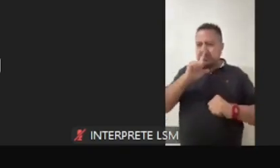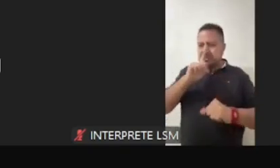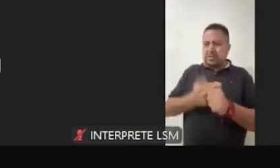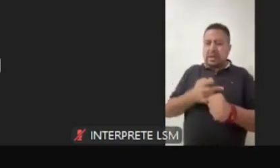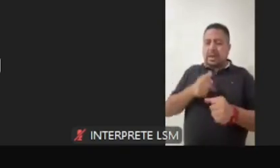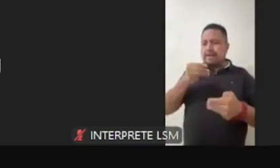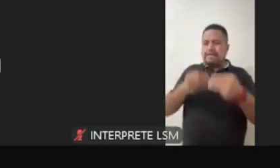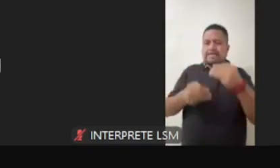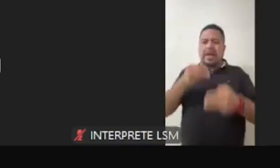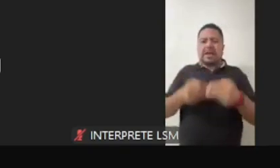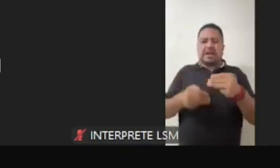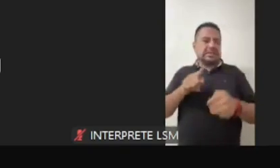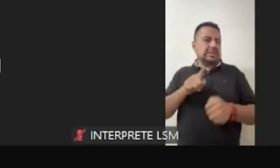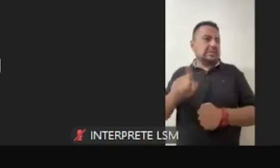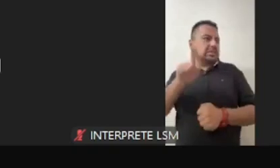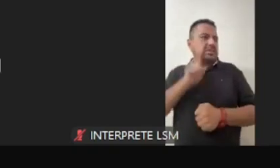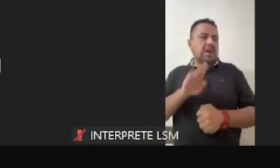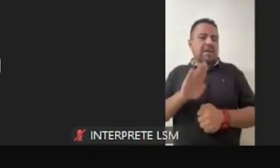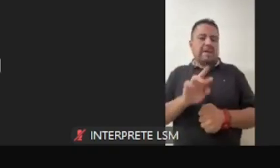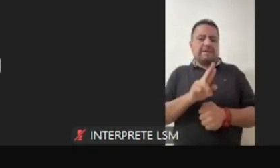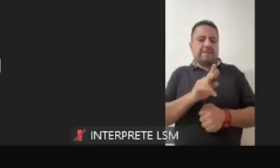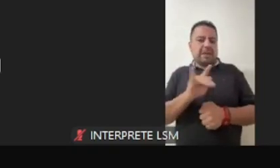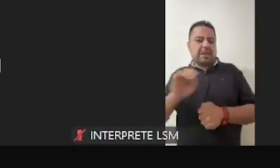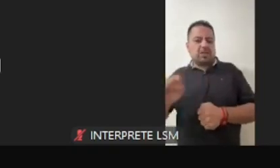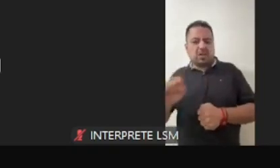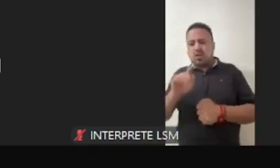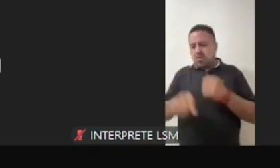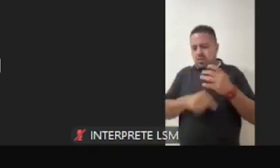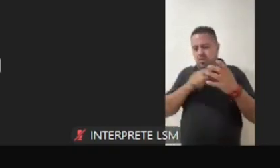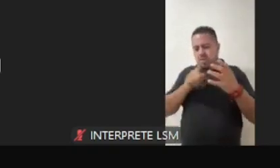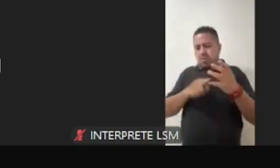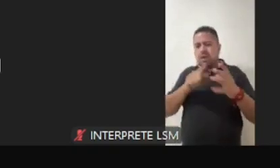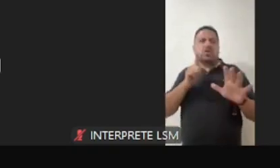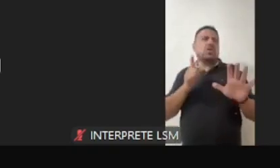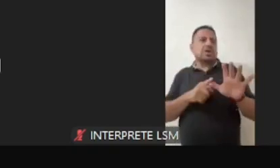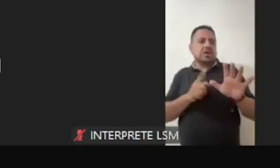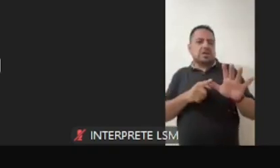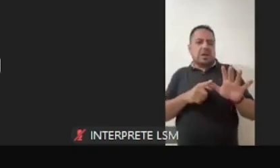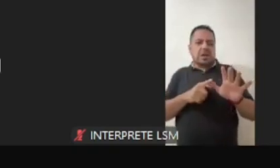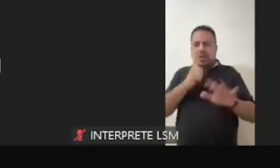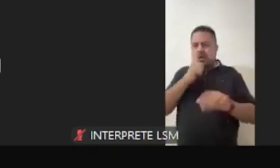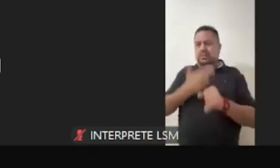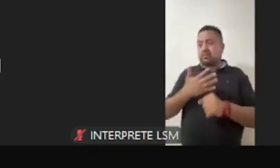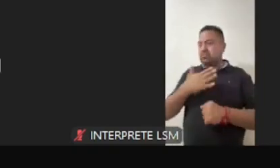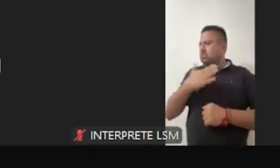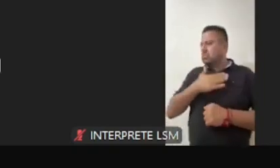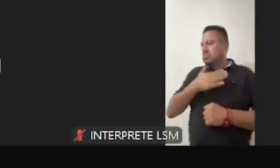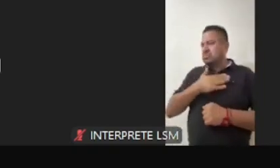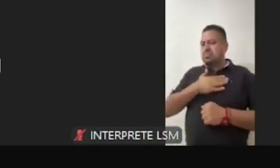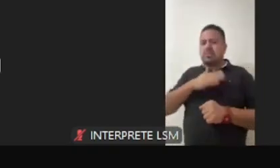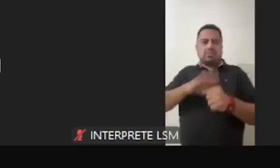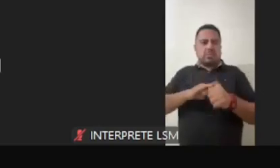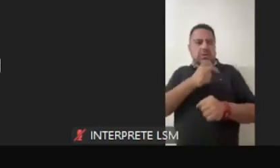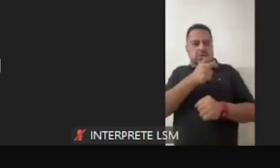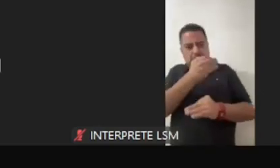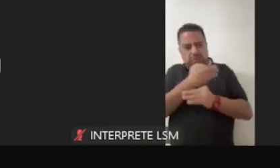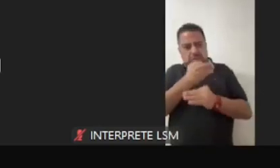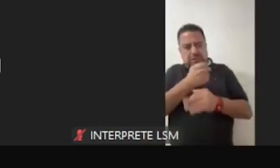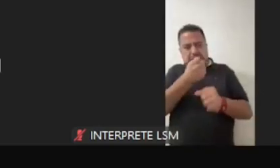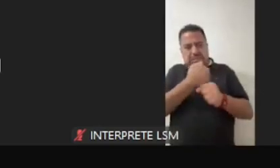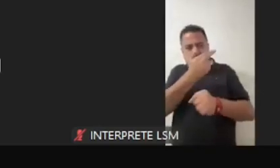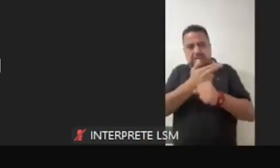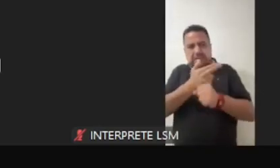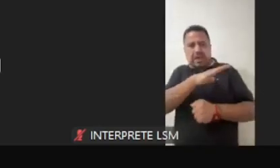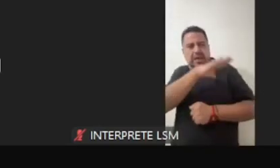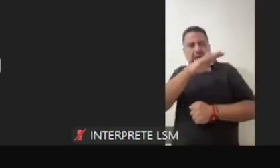magistrada Hilda Rosa Delgado Brito y el cuarto y quinto a la ponencia a mi cargo por lo que le solicito a la secretaria